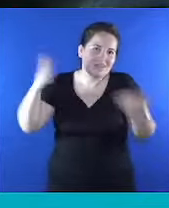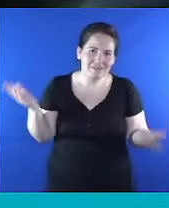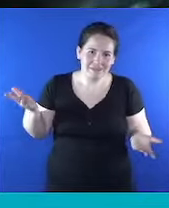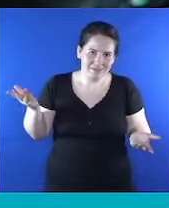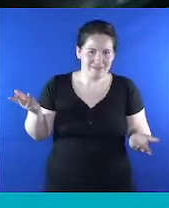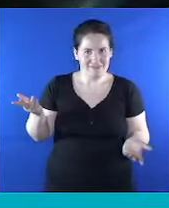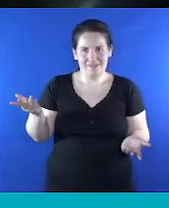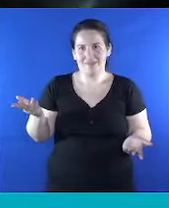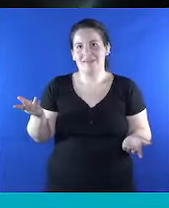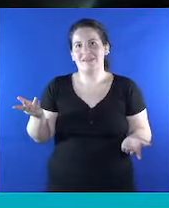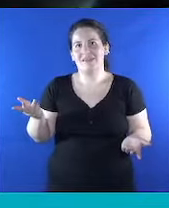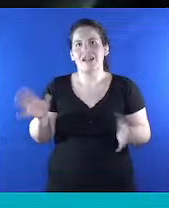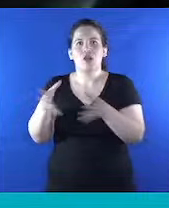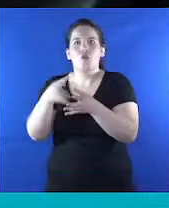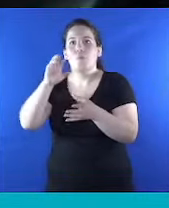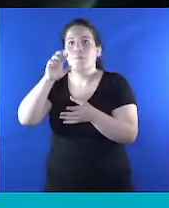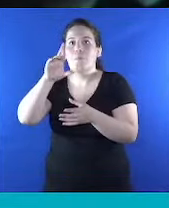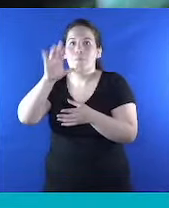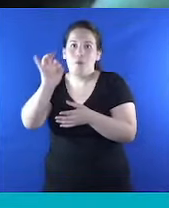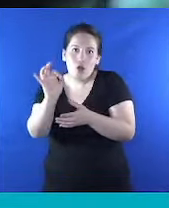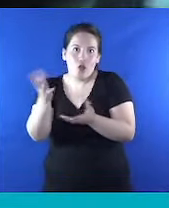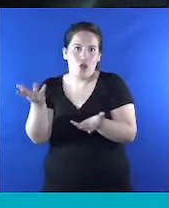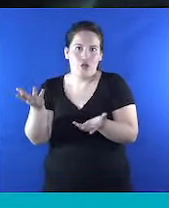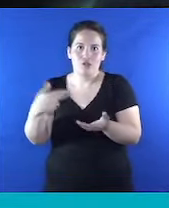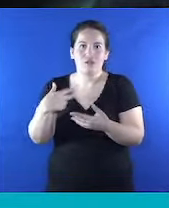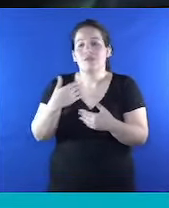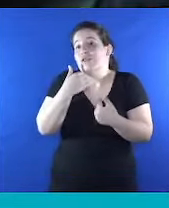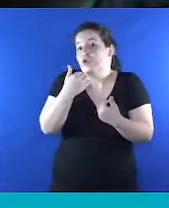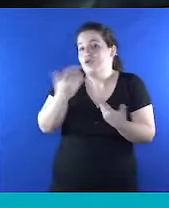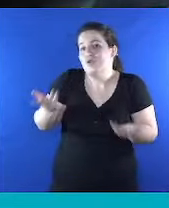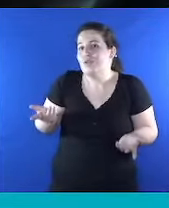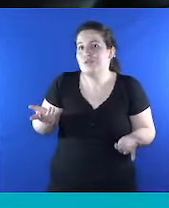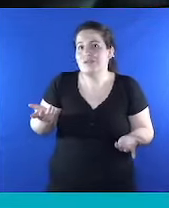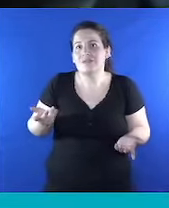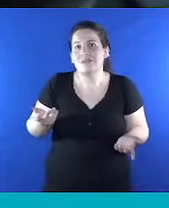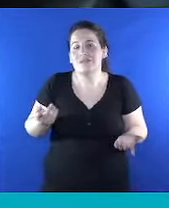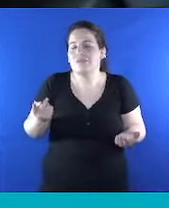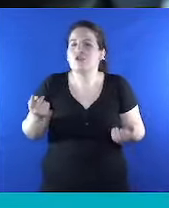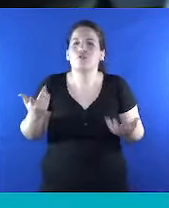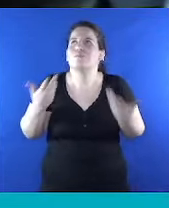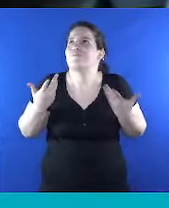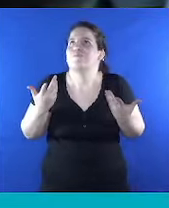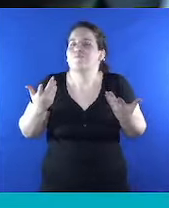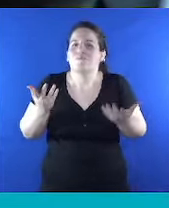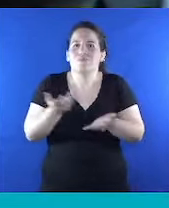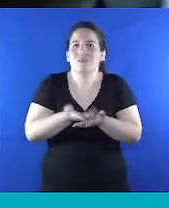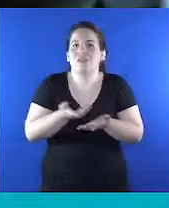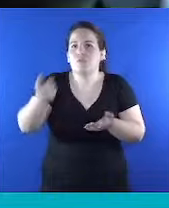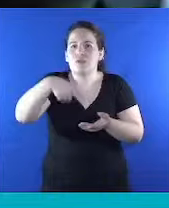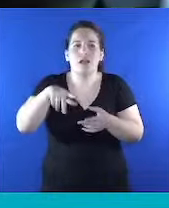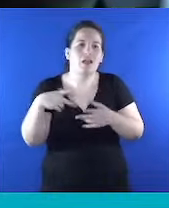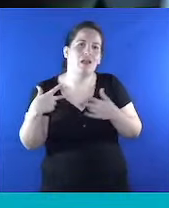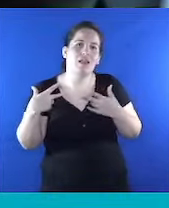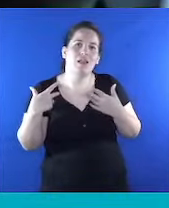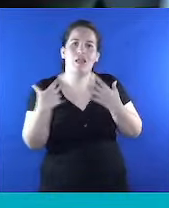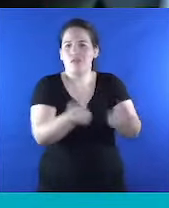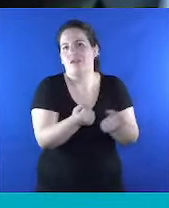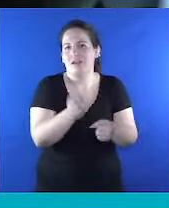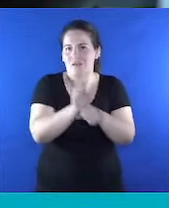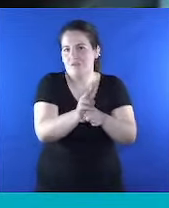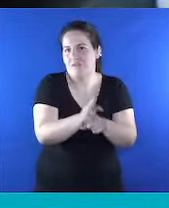sentido no no tiene no tiene sentido no tiene sentido que defiendan al gobierno